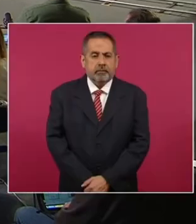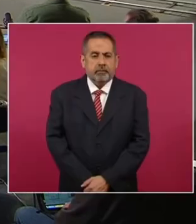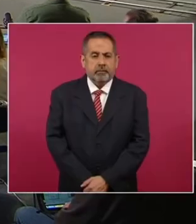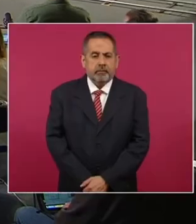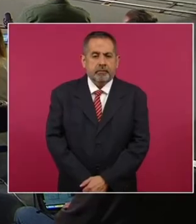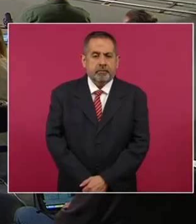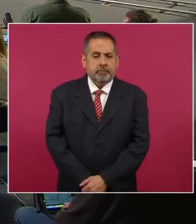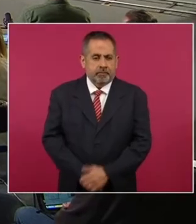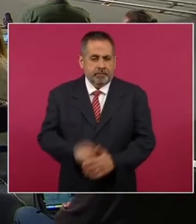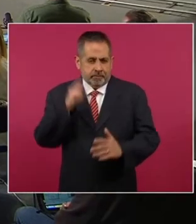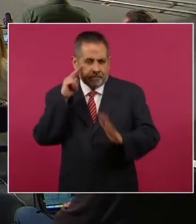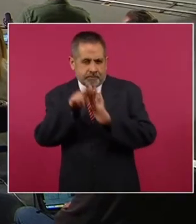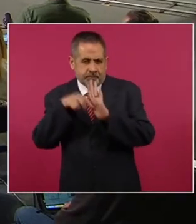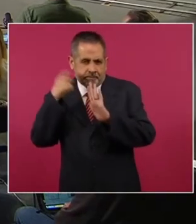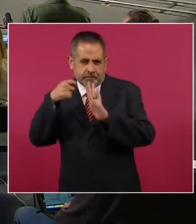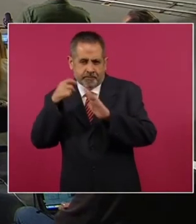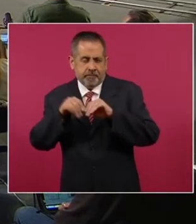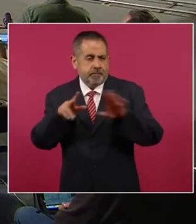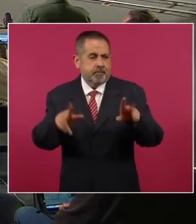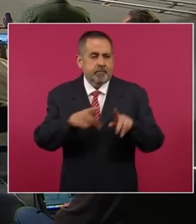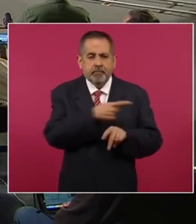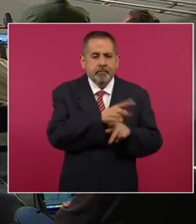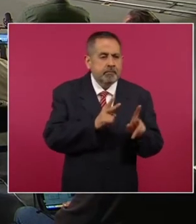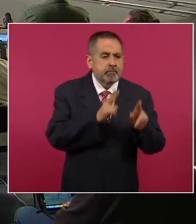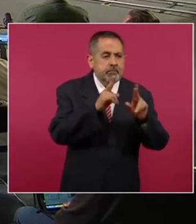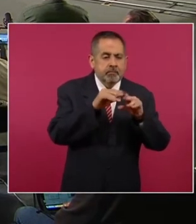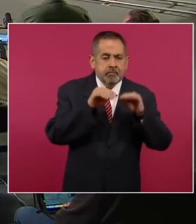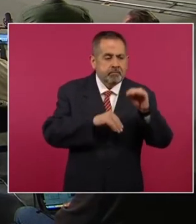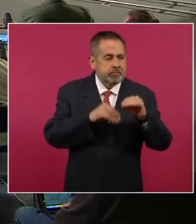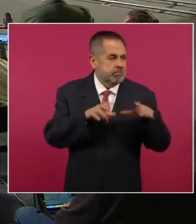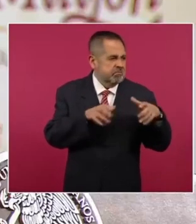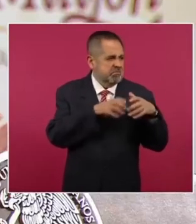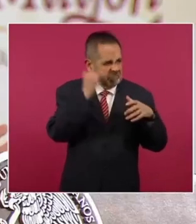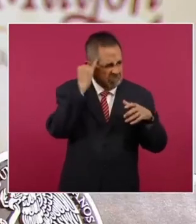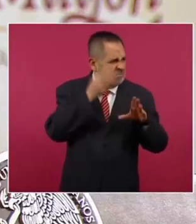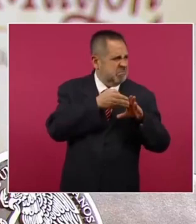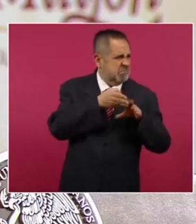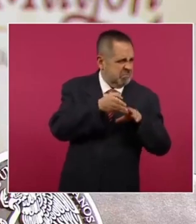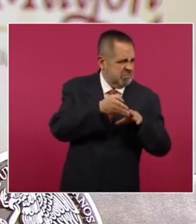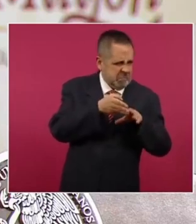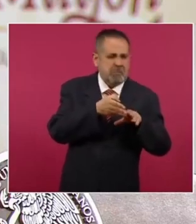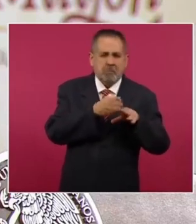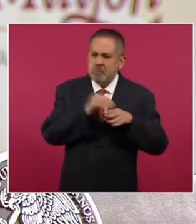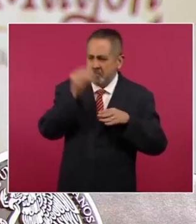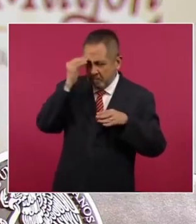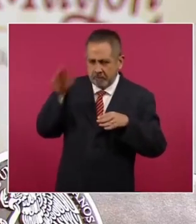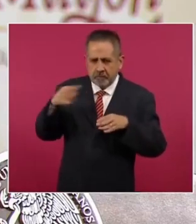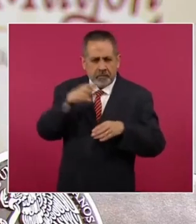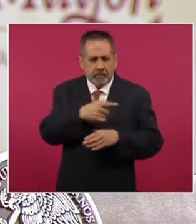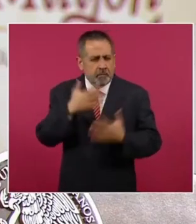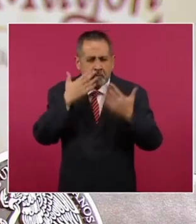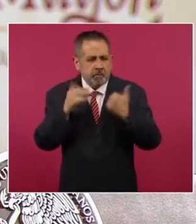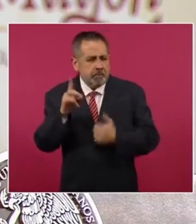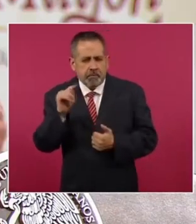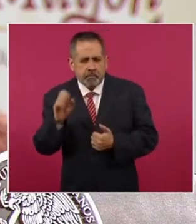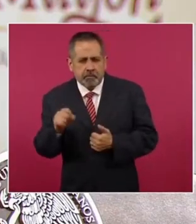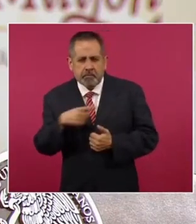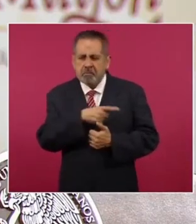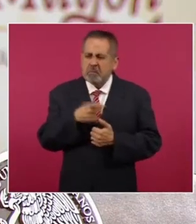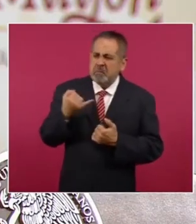editorializan los medios y se fija una postura, esto por supuesto que sin datos, sino con